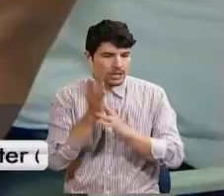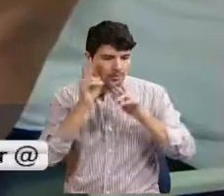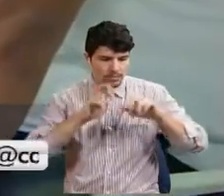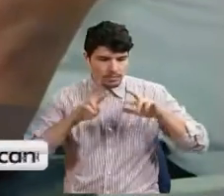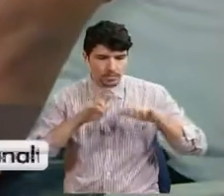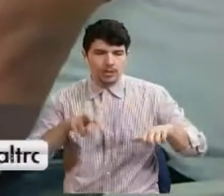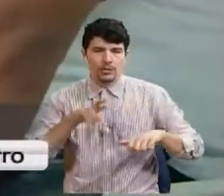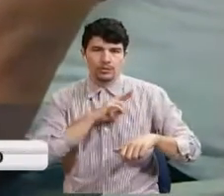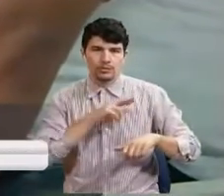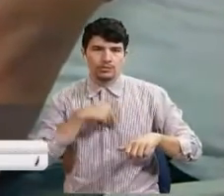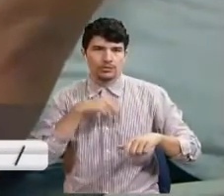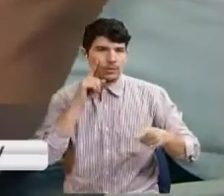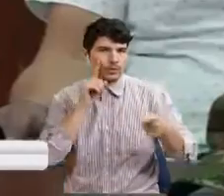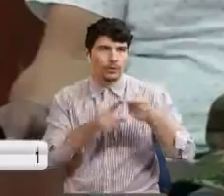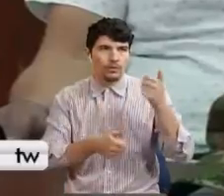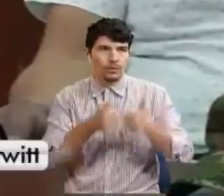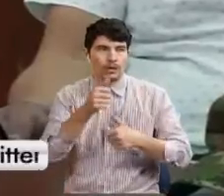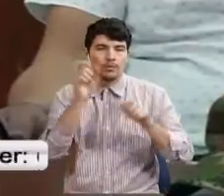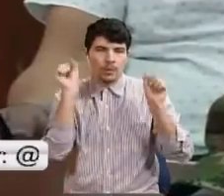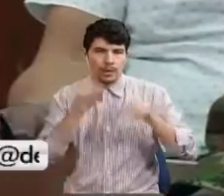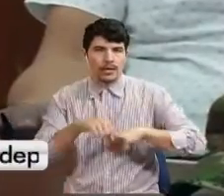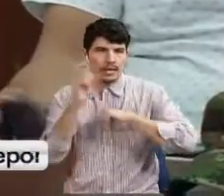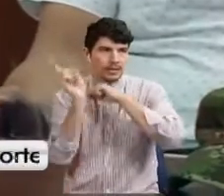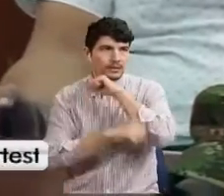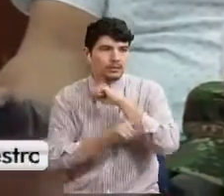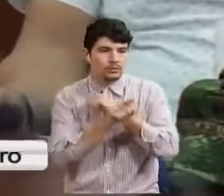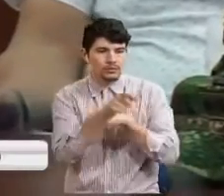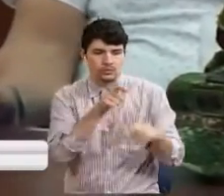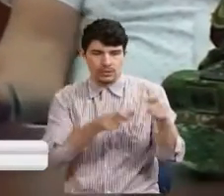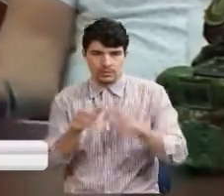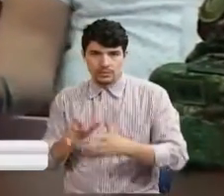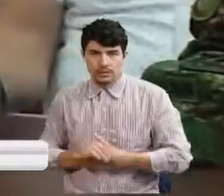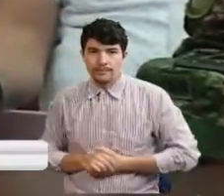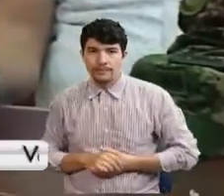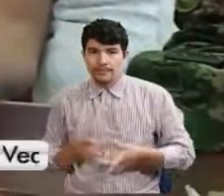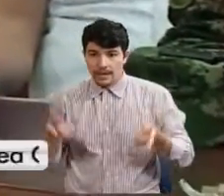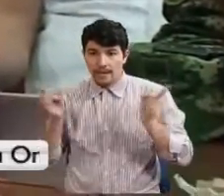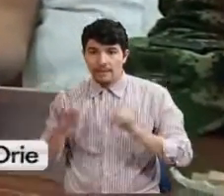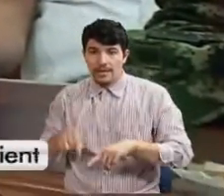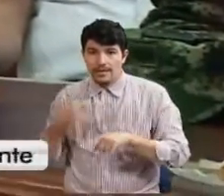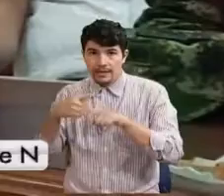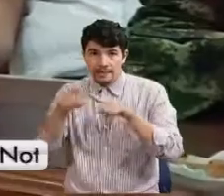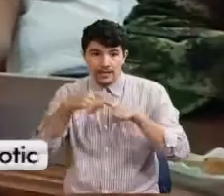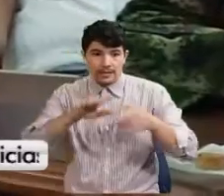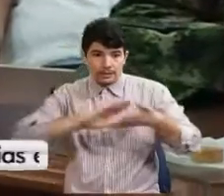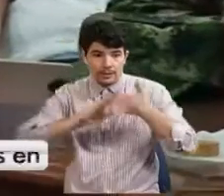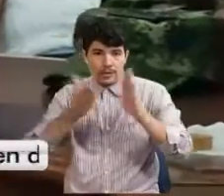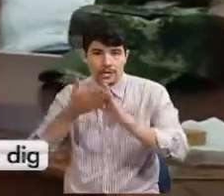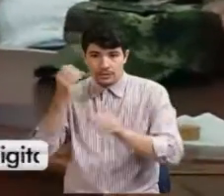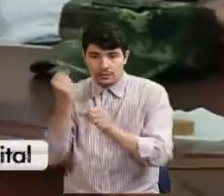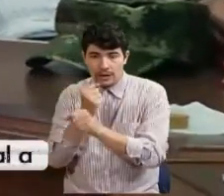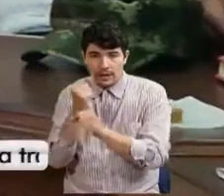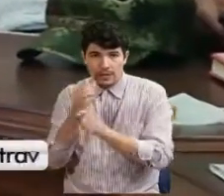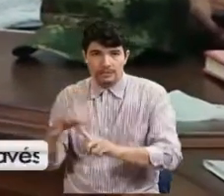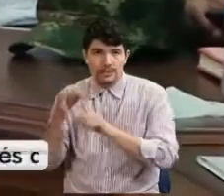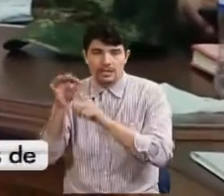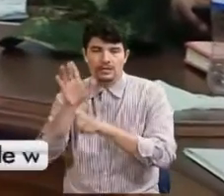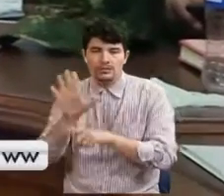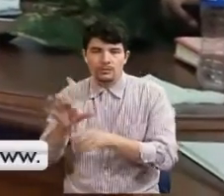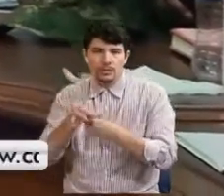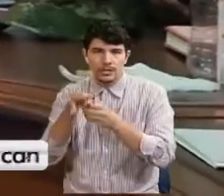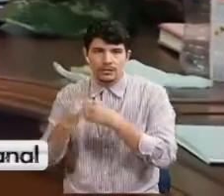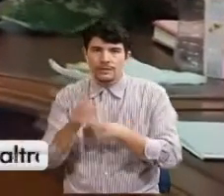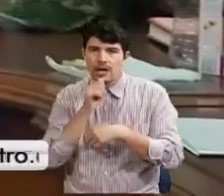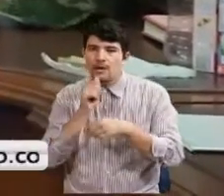la segunda conclusión tiene que ver con la intervención social e integral que se ejecutará en varias comunidades especialmente en el corregimiento de aguas claras